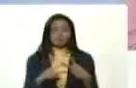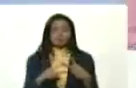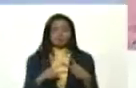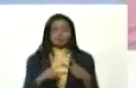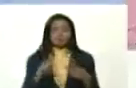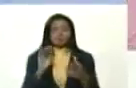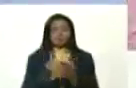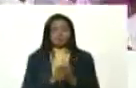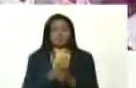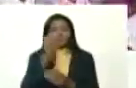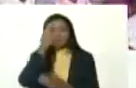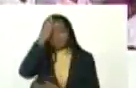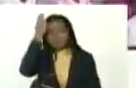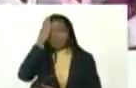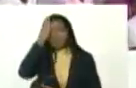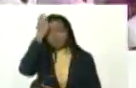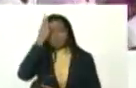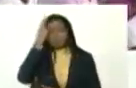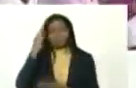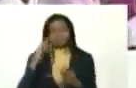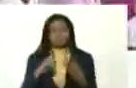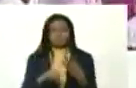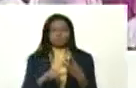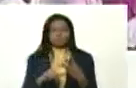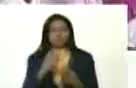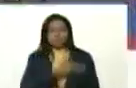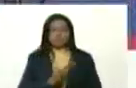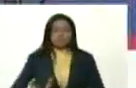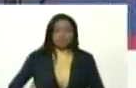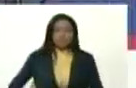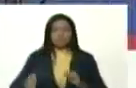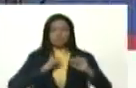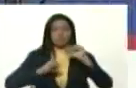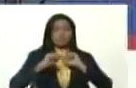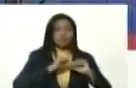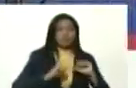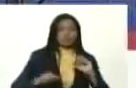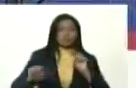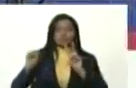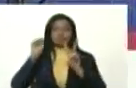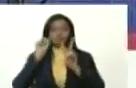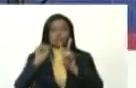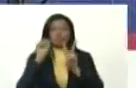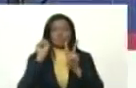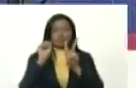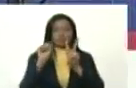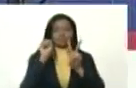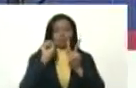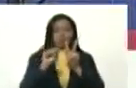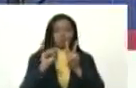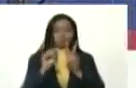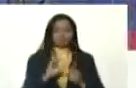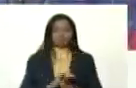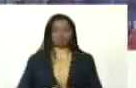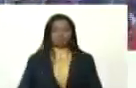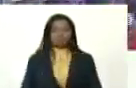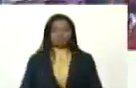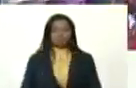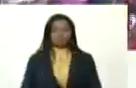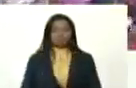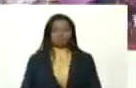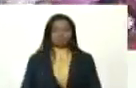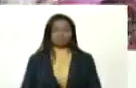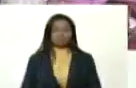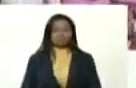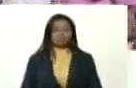compañero Mervin Maldonado, presidente del movimiento Somos Venezuela.